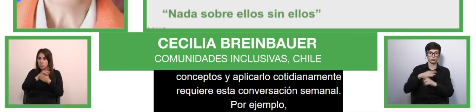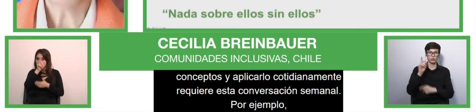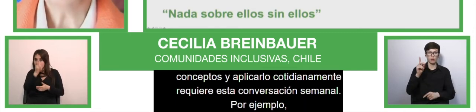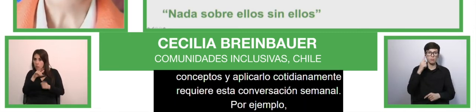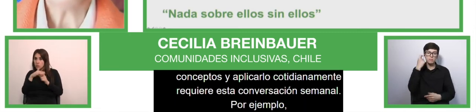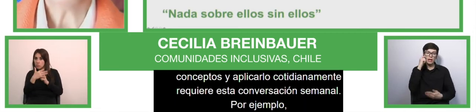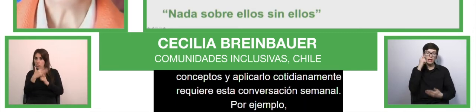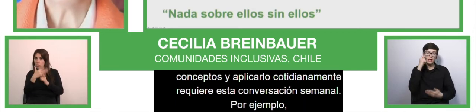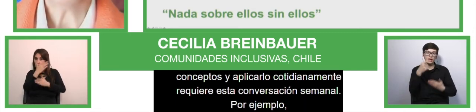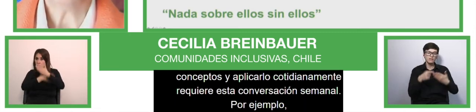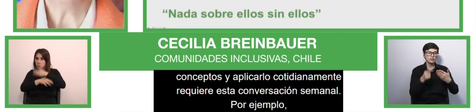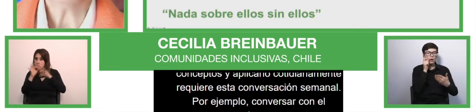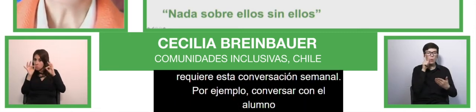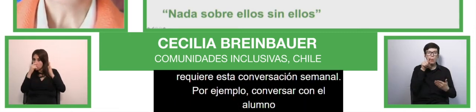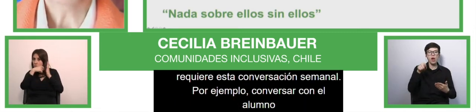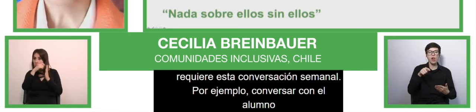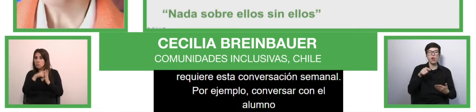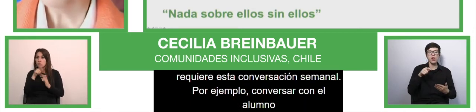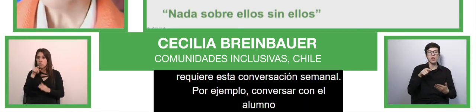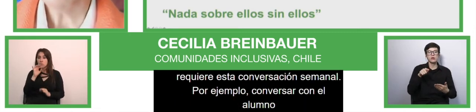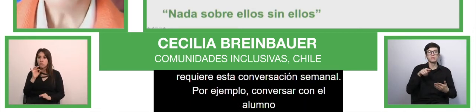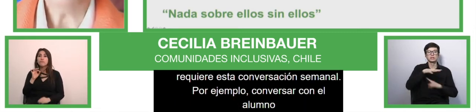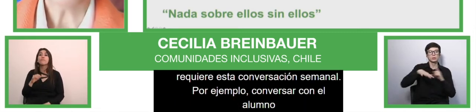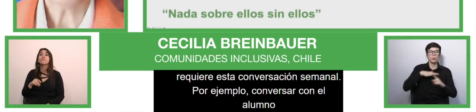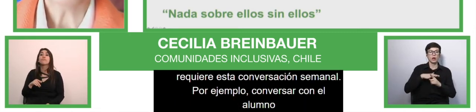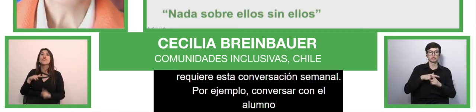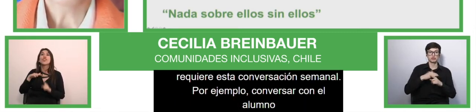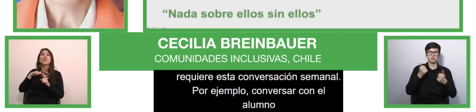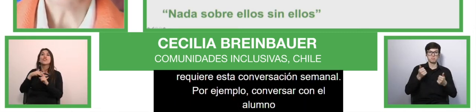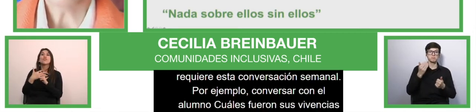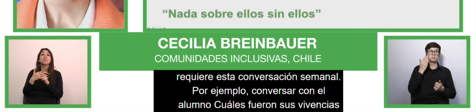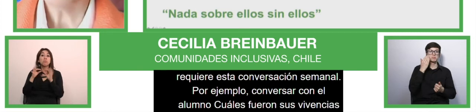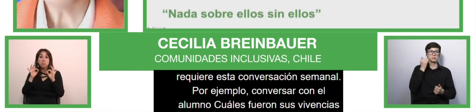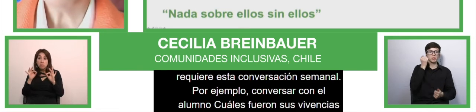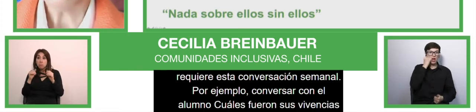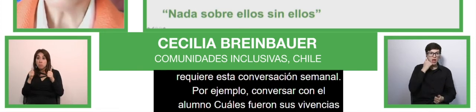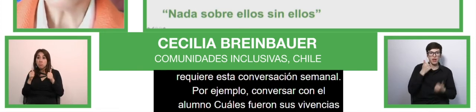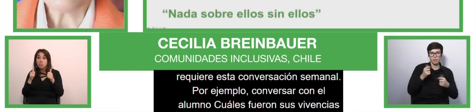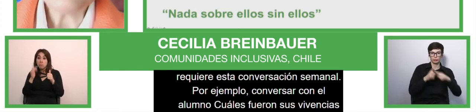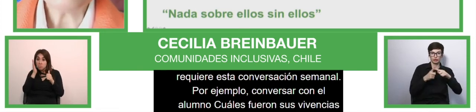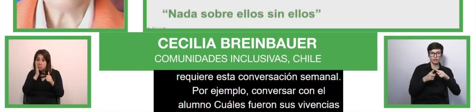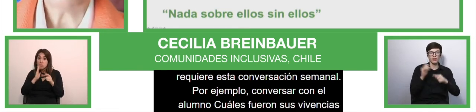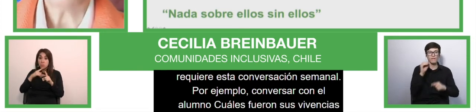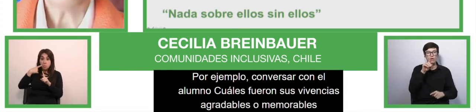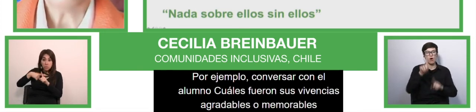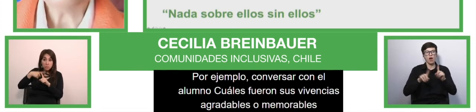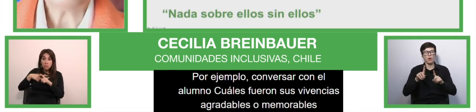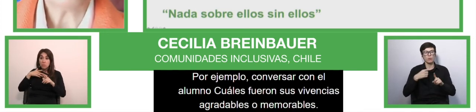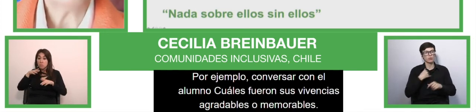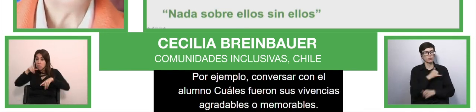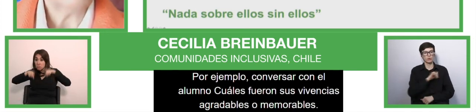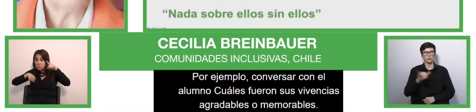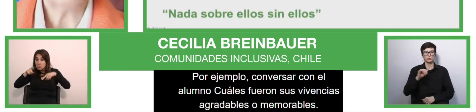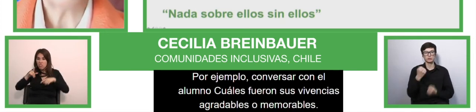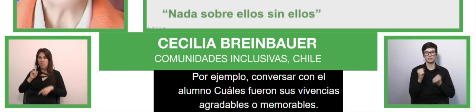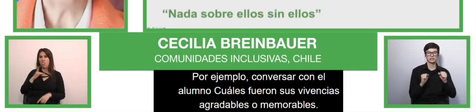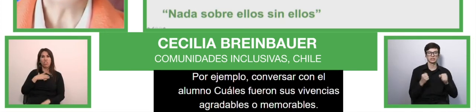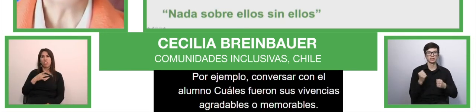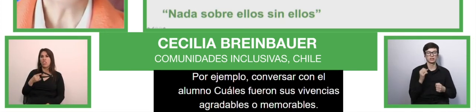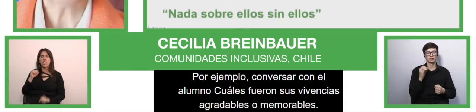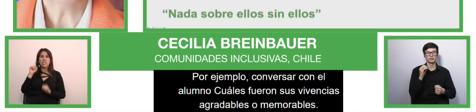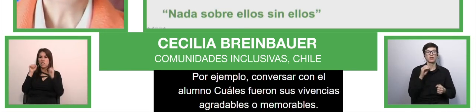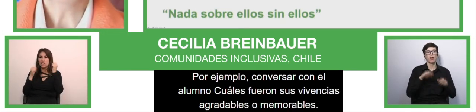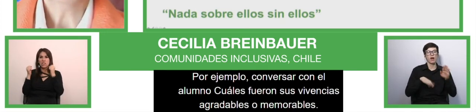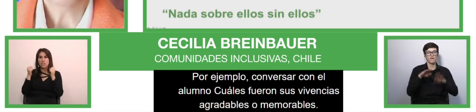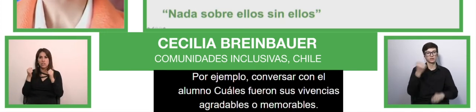fueron sus vivencias agradables o incluso memorables cuáles fueron sus experiencias desagradables estresantes o incluso